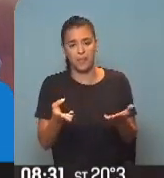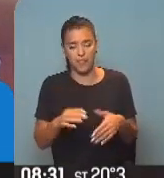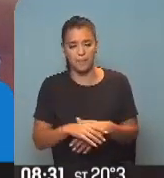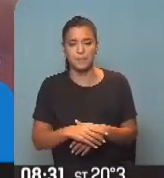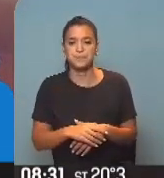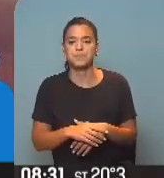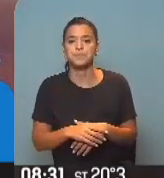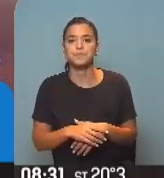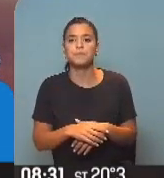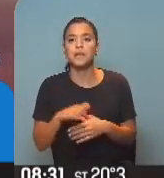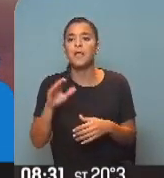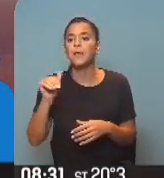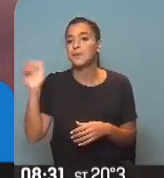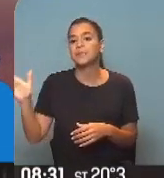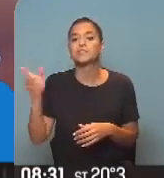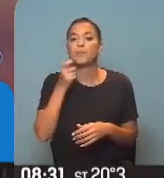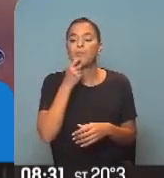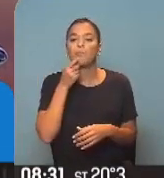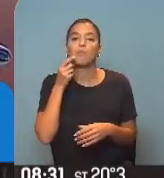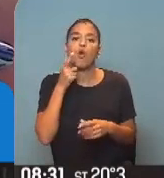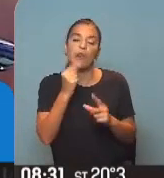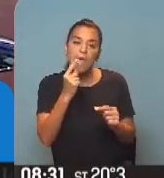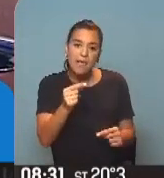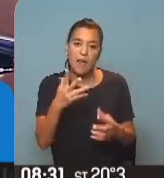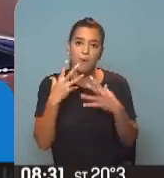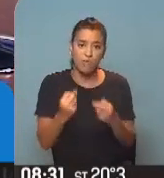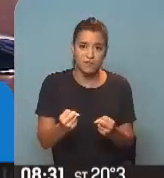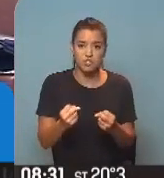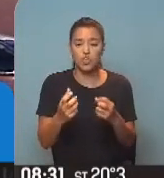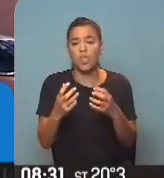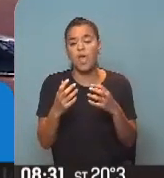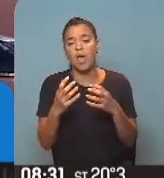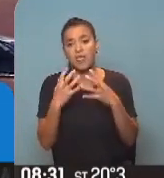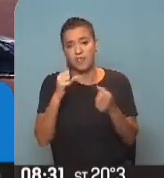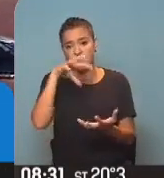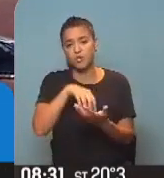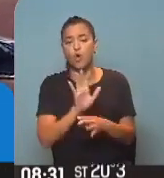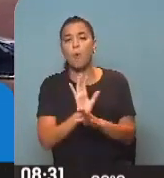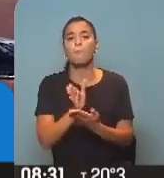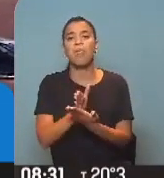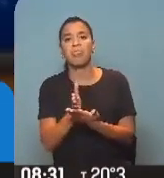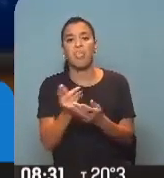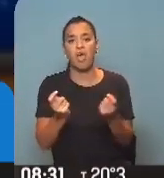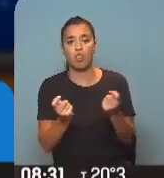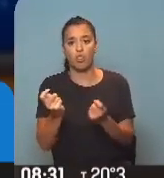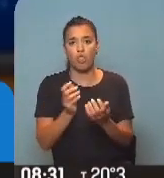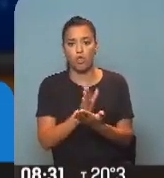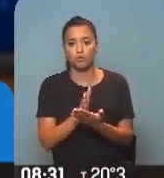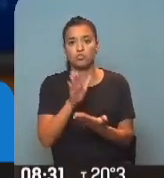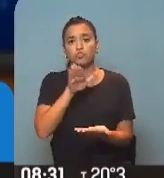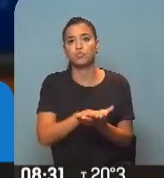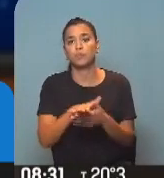el vecino hace el reclamo en la defensoría la defensoría actúa como un mediador un mediador crítico respecto a la